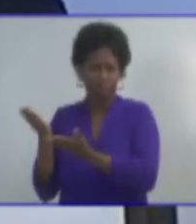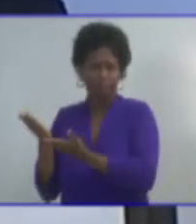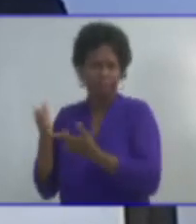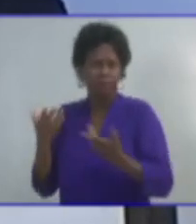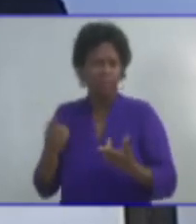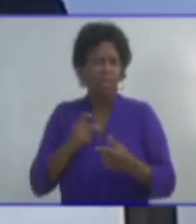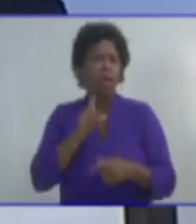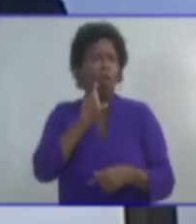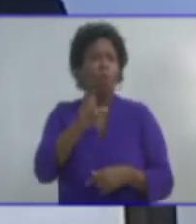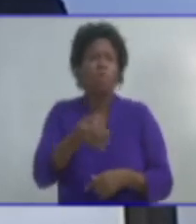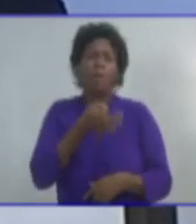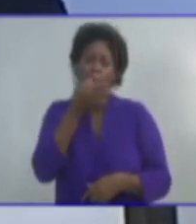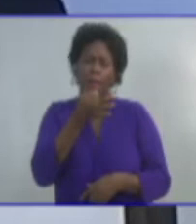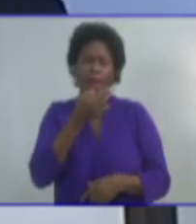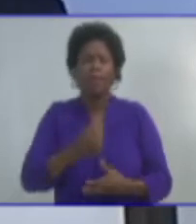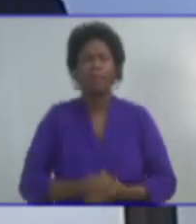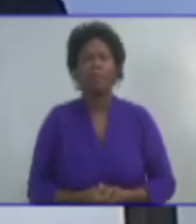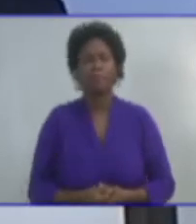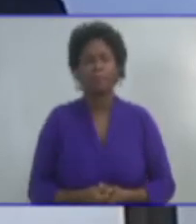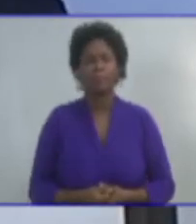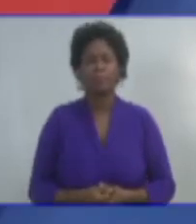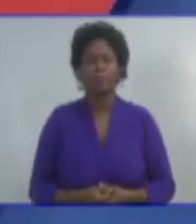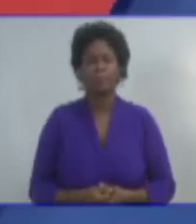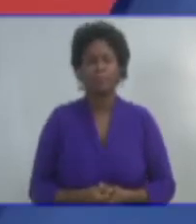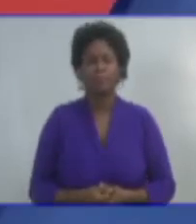sus últimas intervenciones.